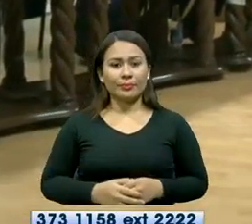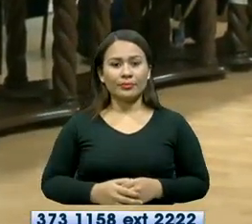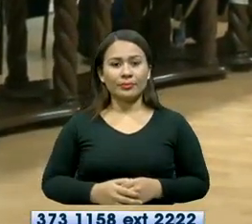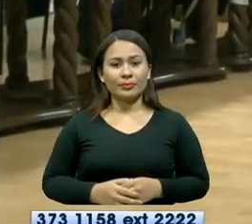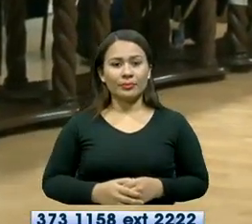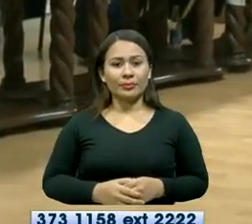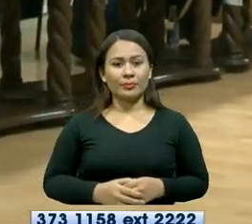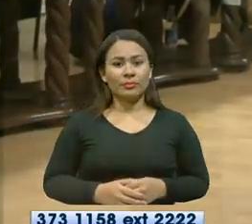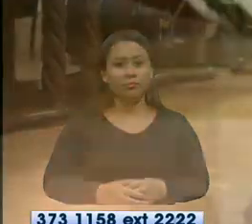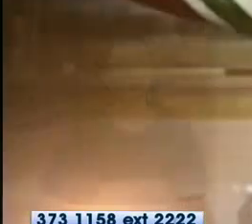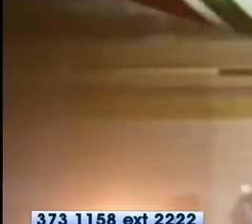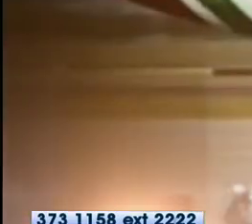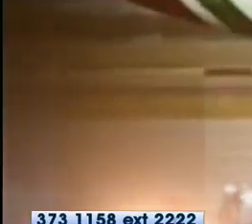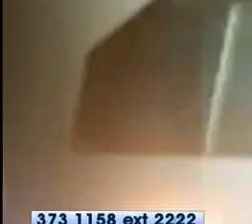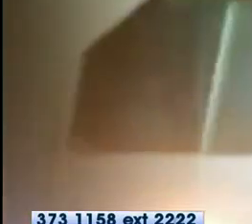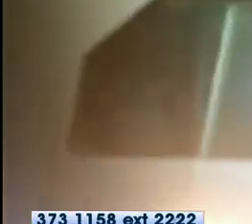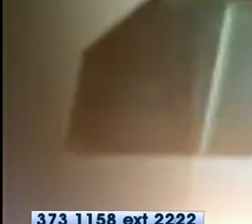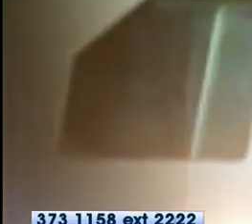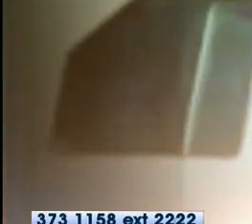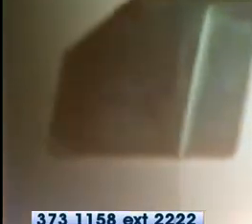Romero.